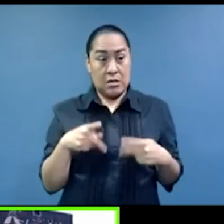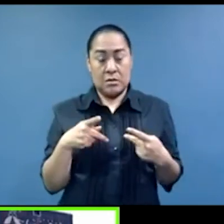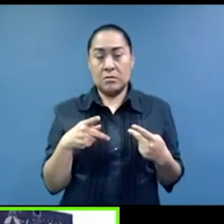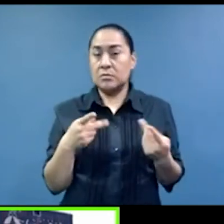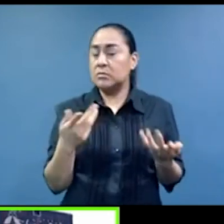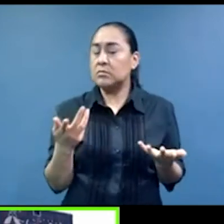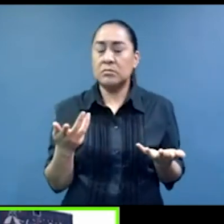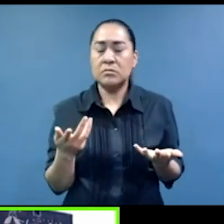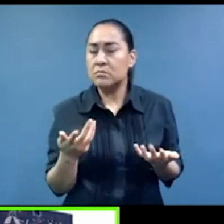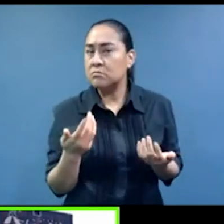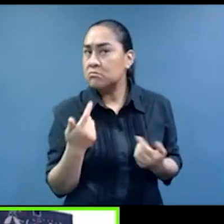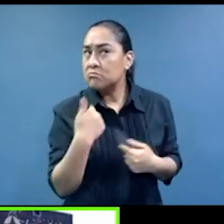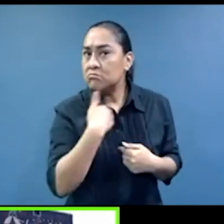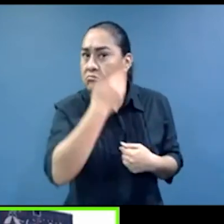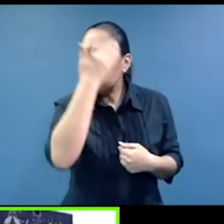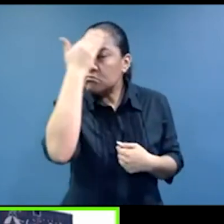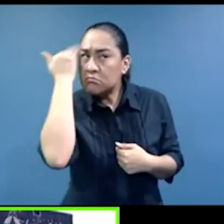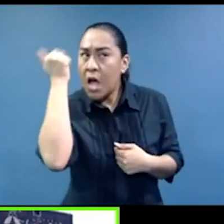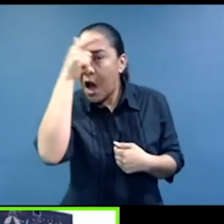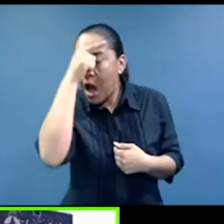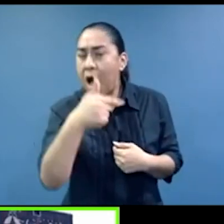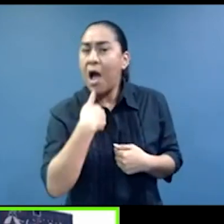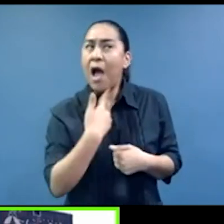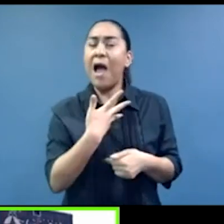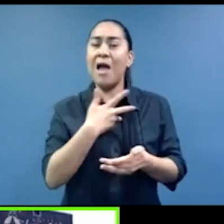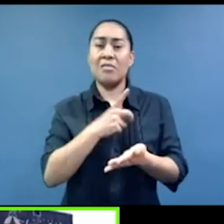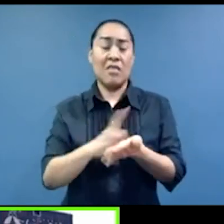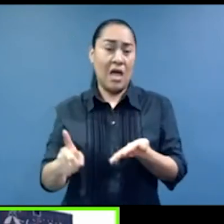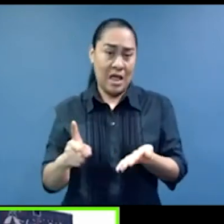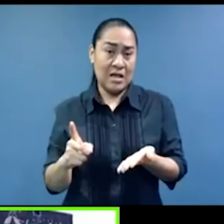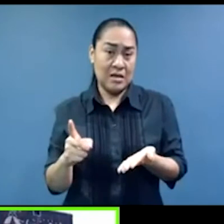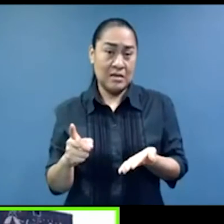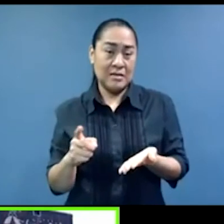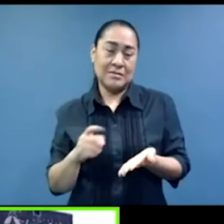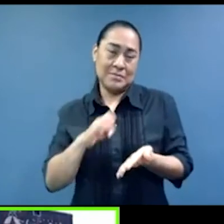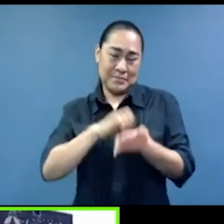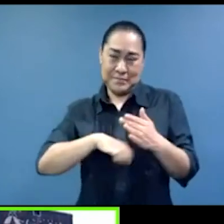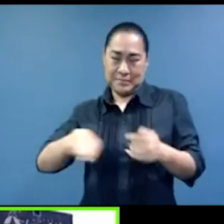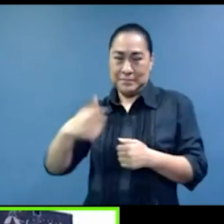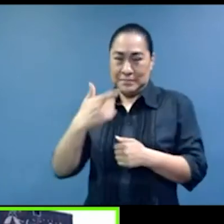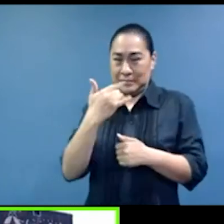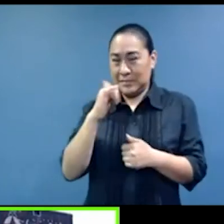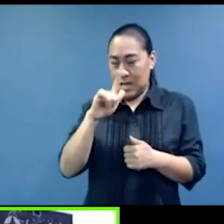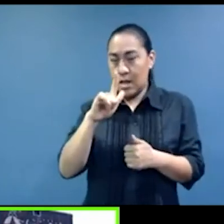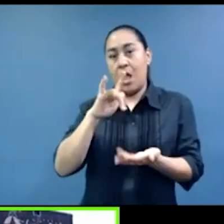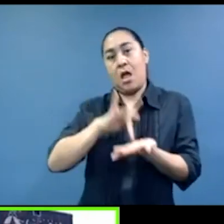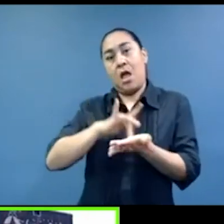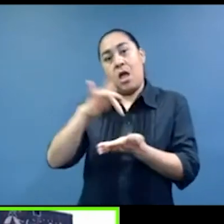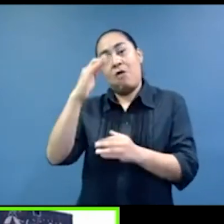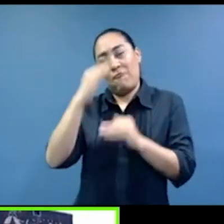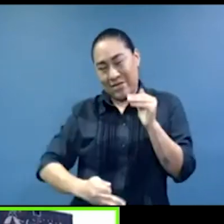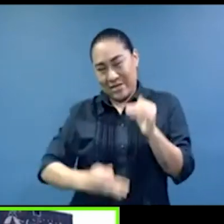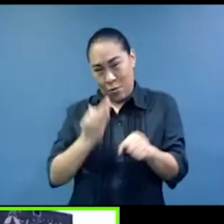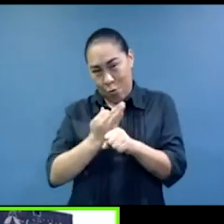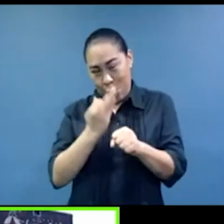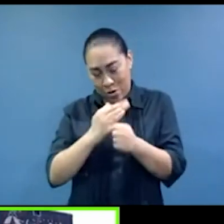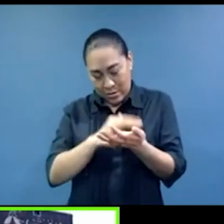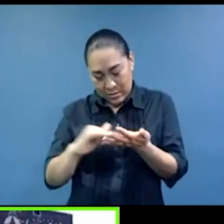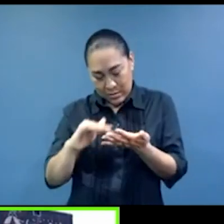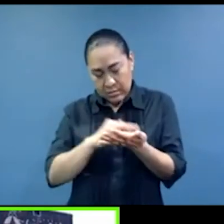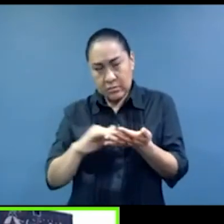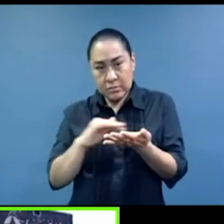conocen que tienen un derecho y ya esto que logró GIRE y que se representa en este informe, estamos hablando